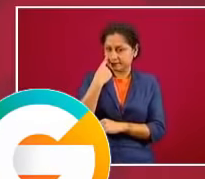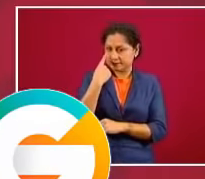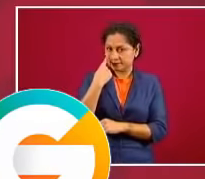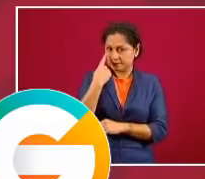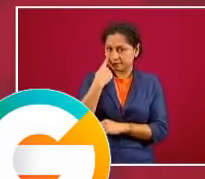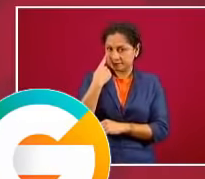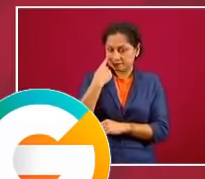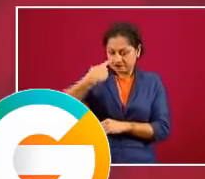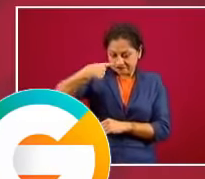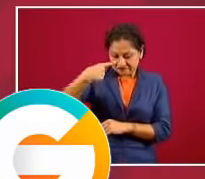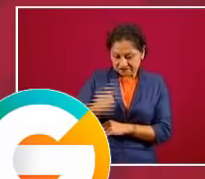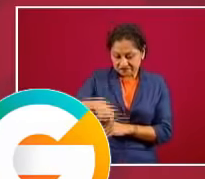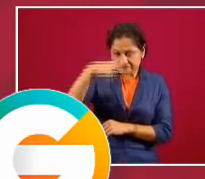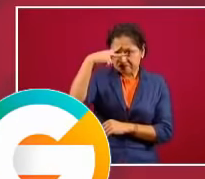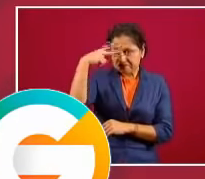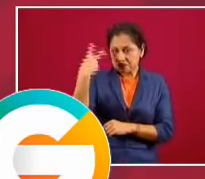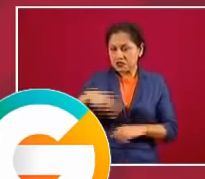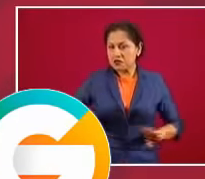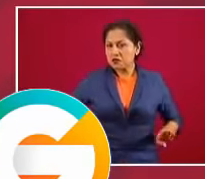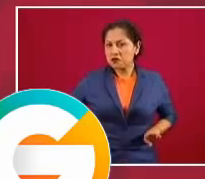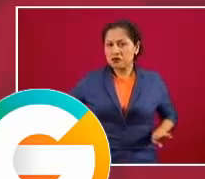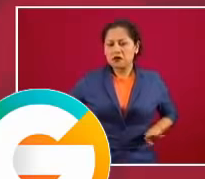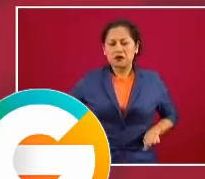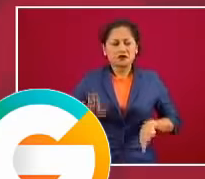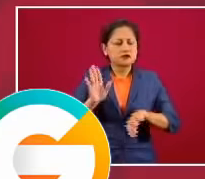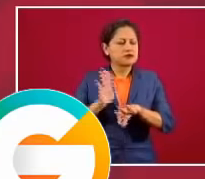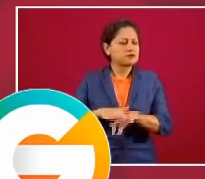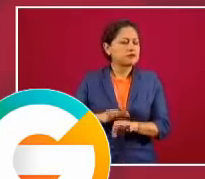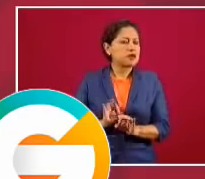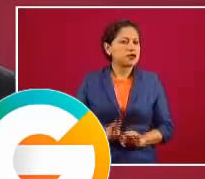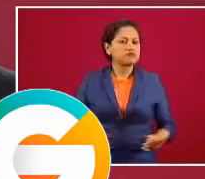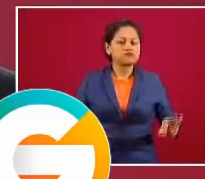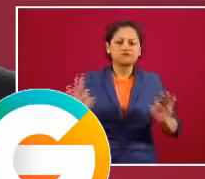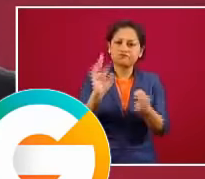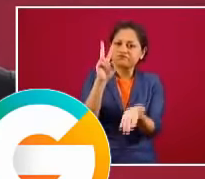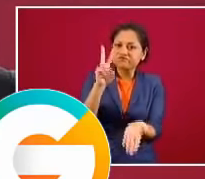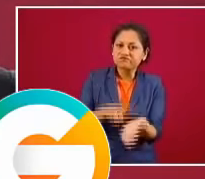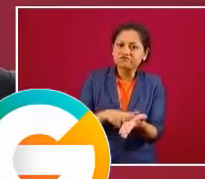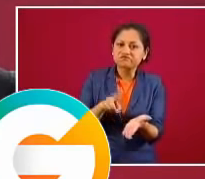de México es la honestidad de su pueblo.